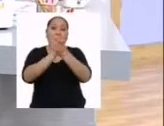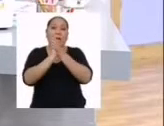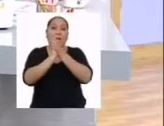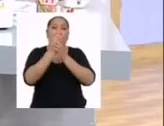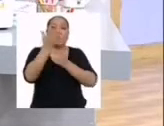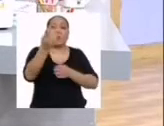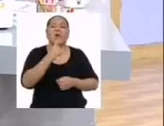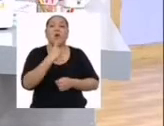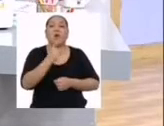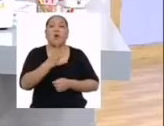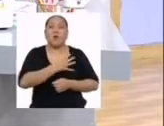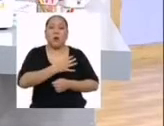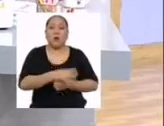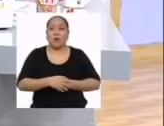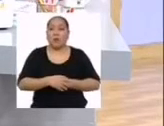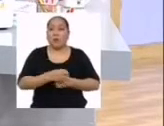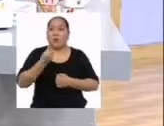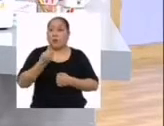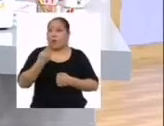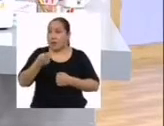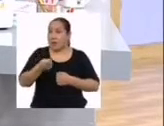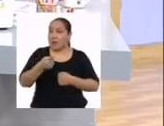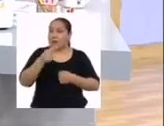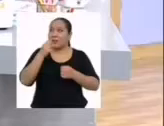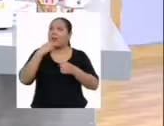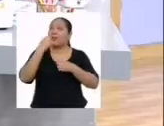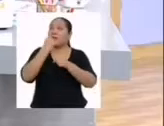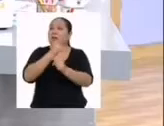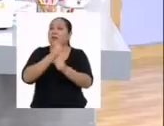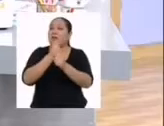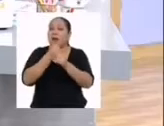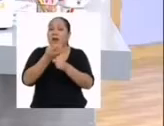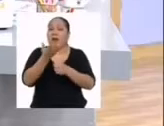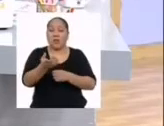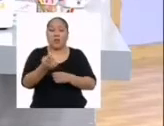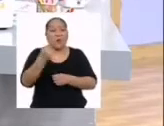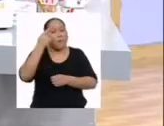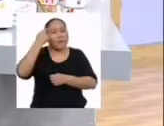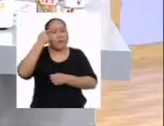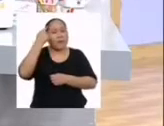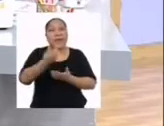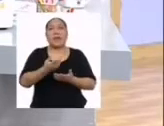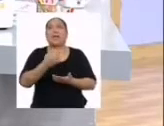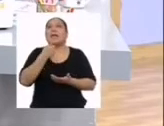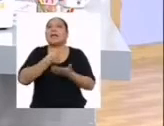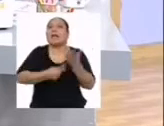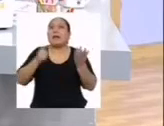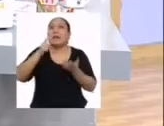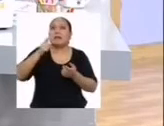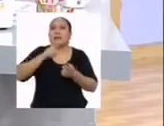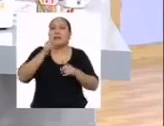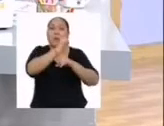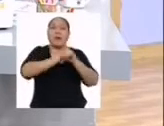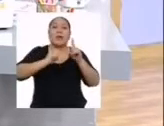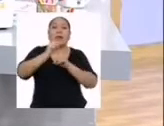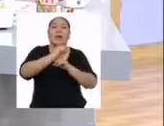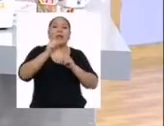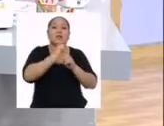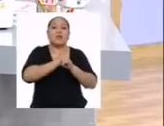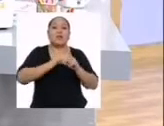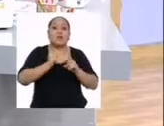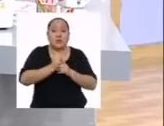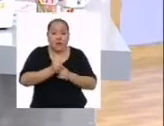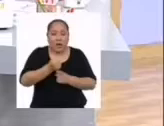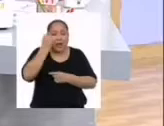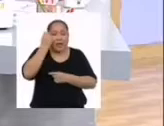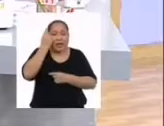también, porque el reto en el que están trabajando es pensar en lo que hace falta para que la sociedad se concientice